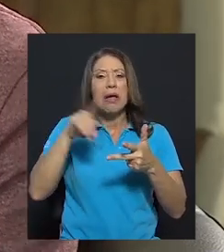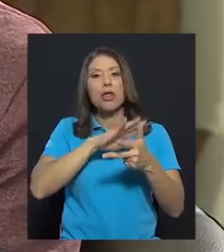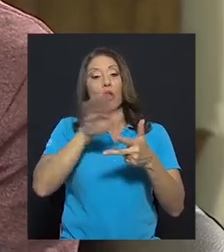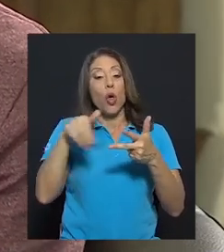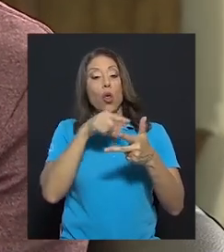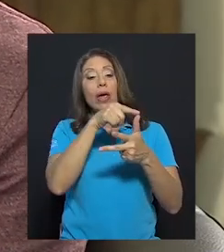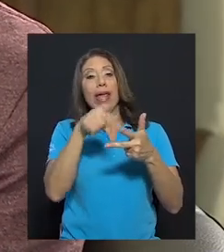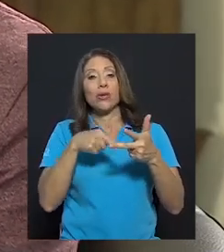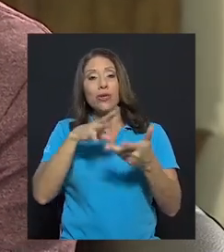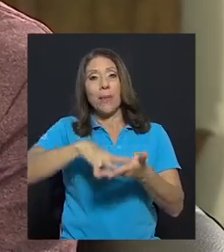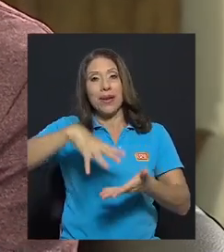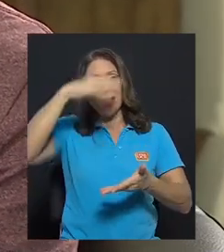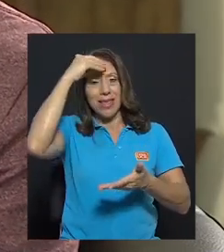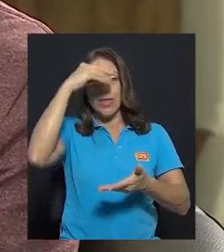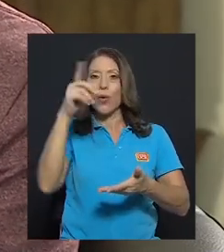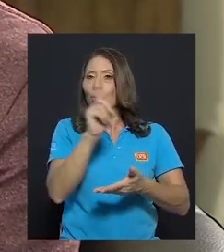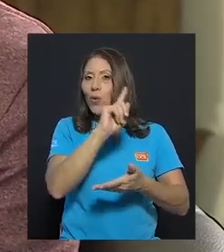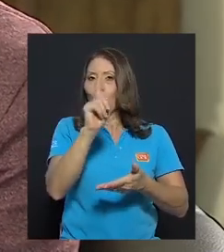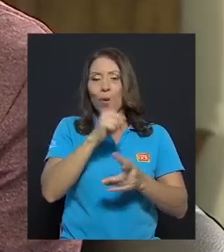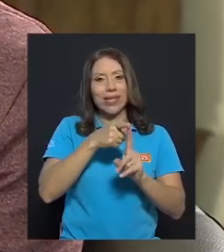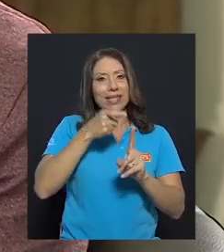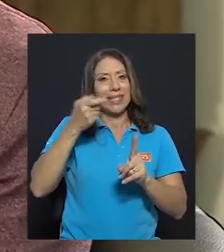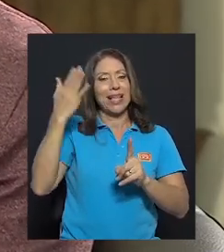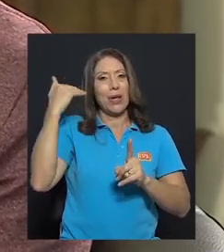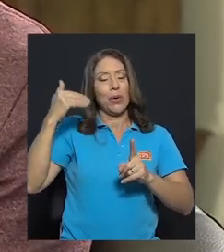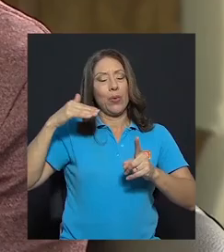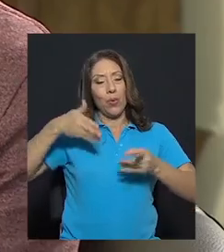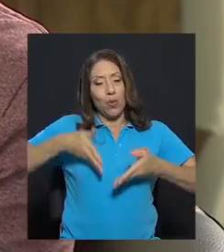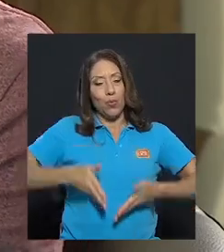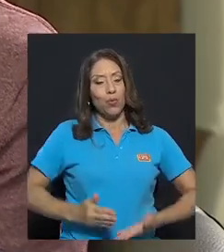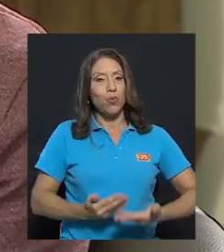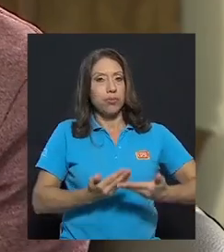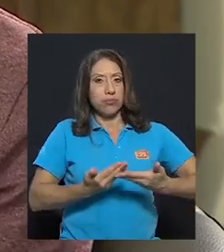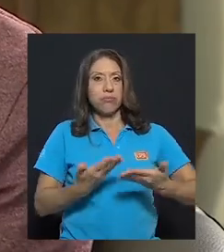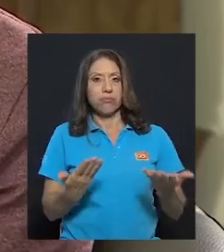aprendida y no es exclusivamente conducta que